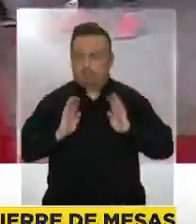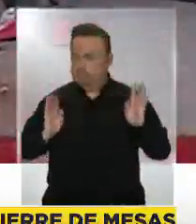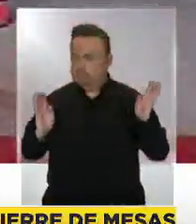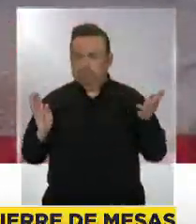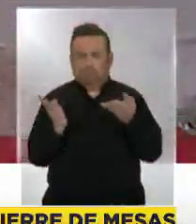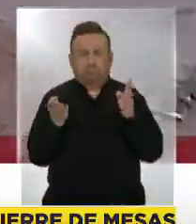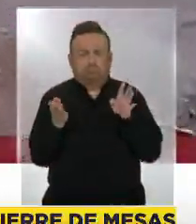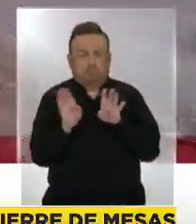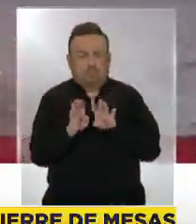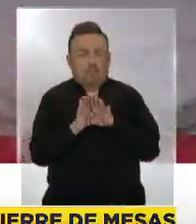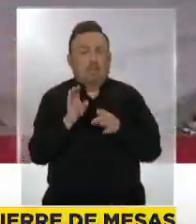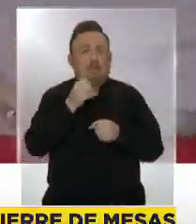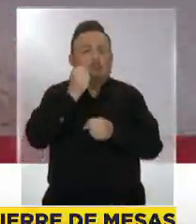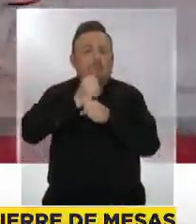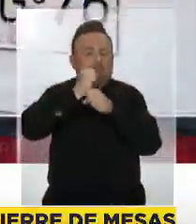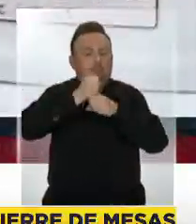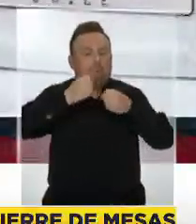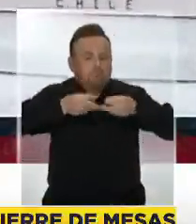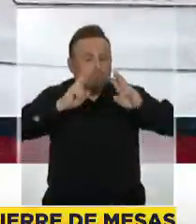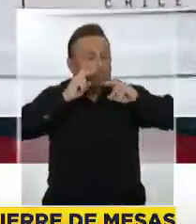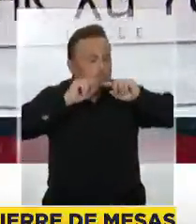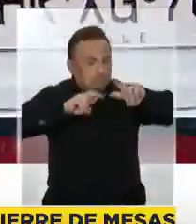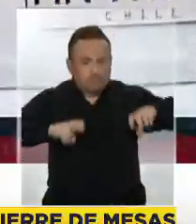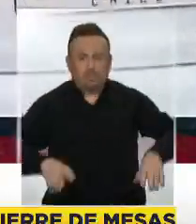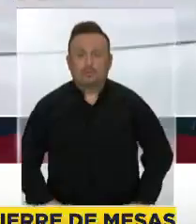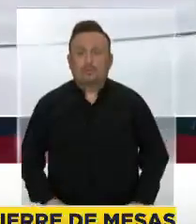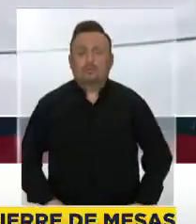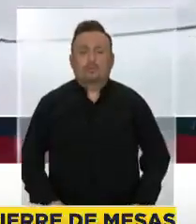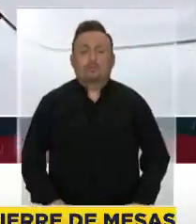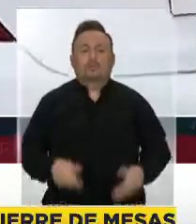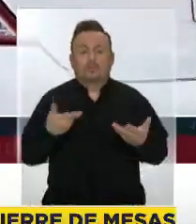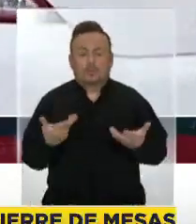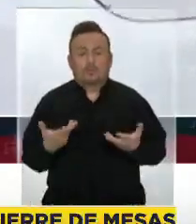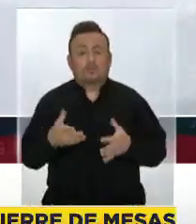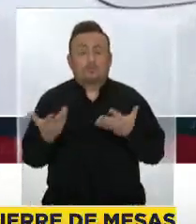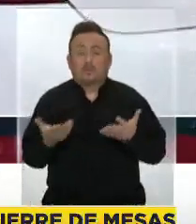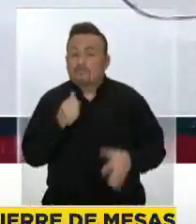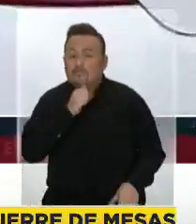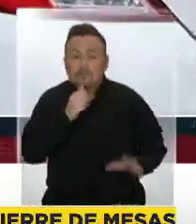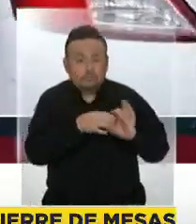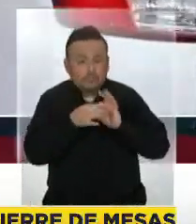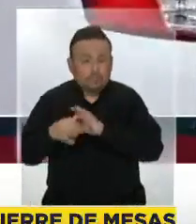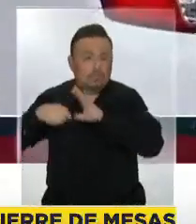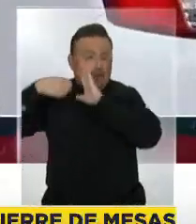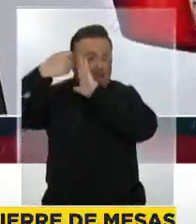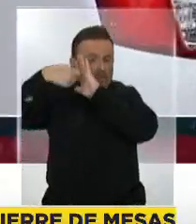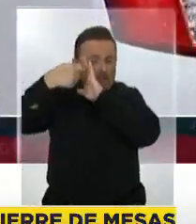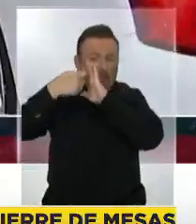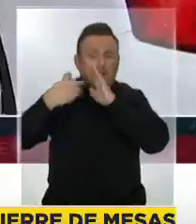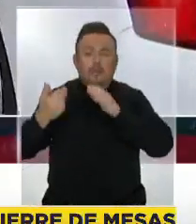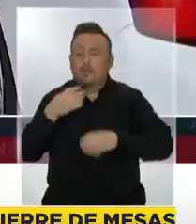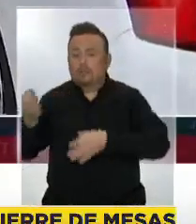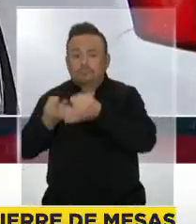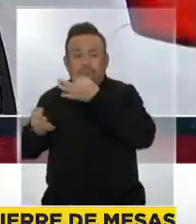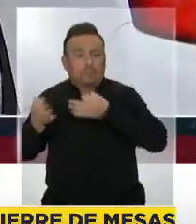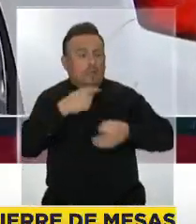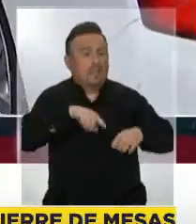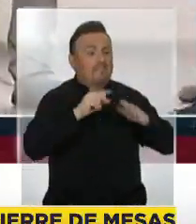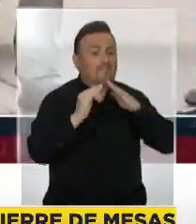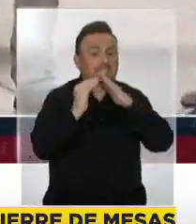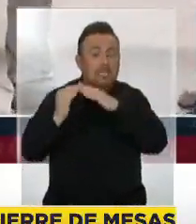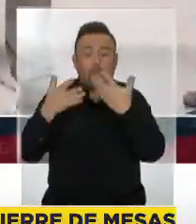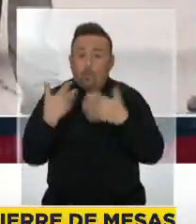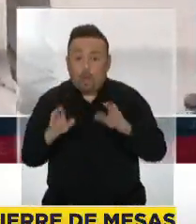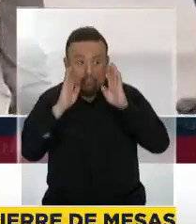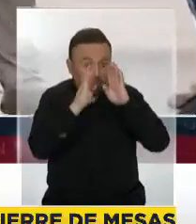lugar y que se pueda trabajar, en este caso, la muy recopilación bien de datos, insisto, como el video, el relato de los vecinos. Estamos atentos y ante